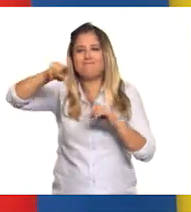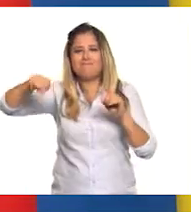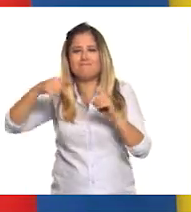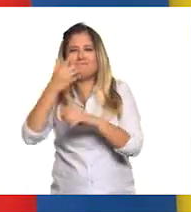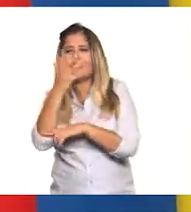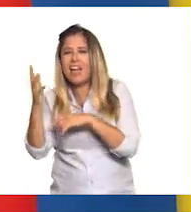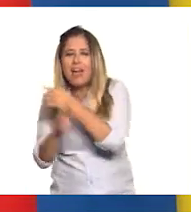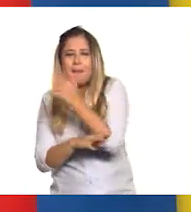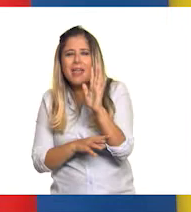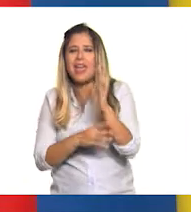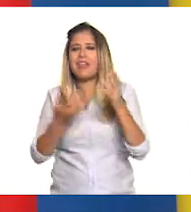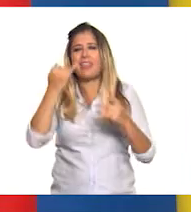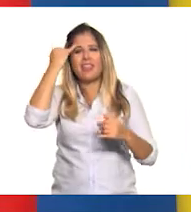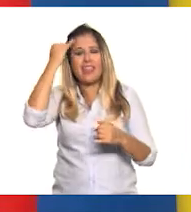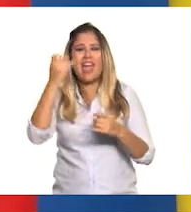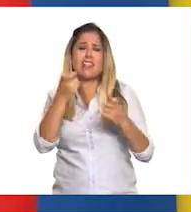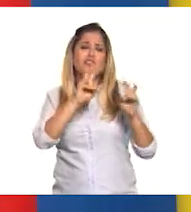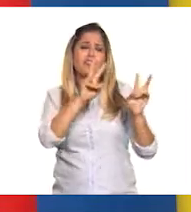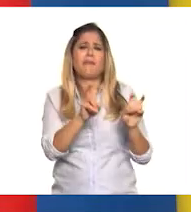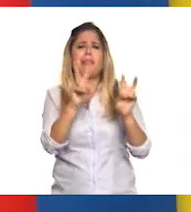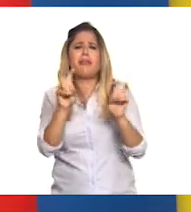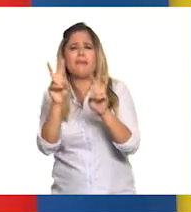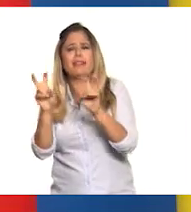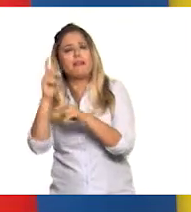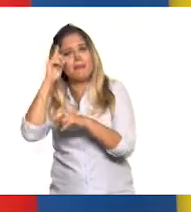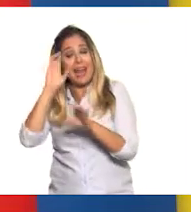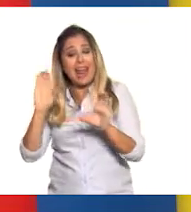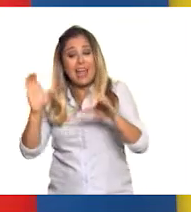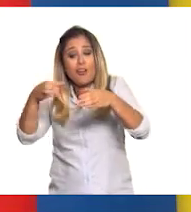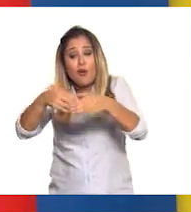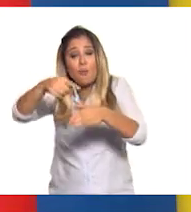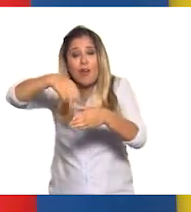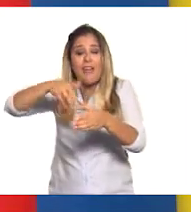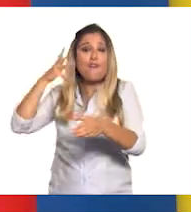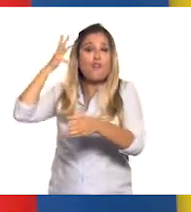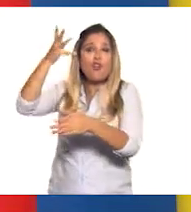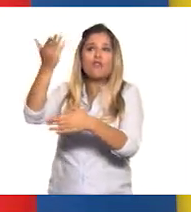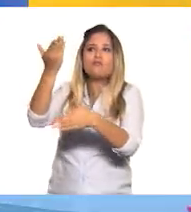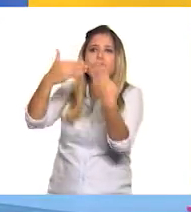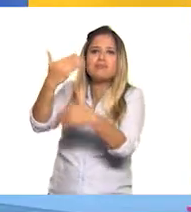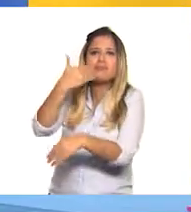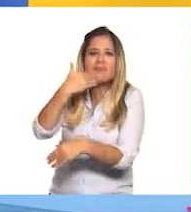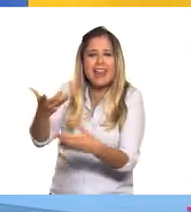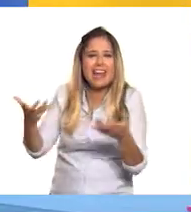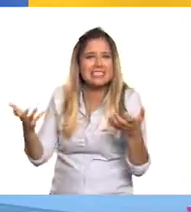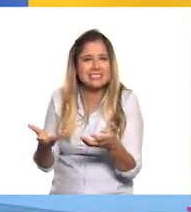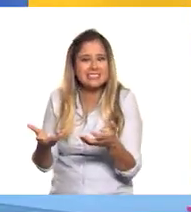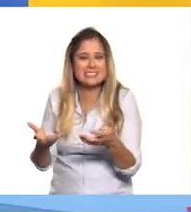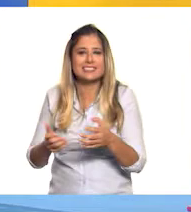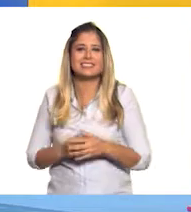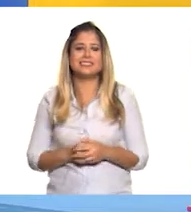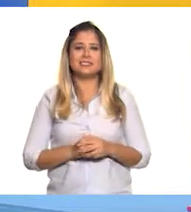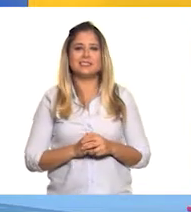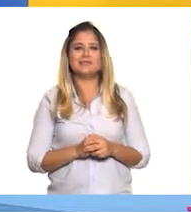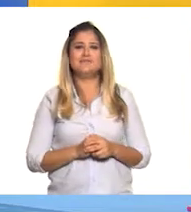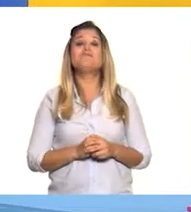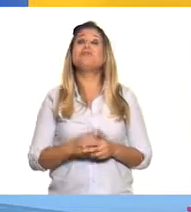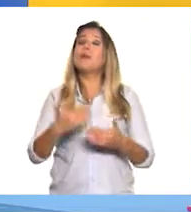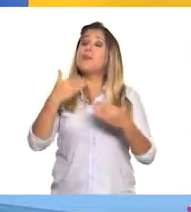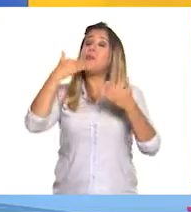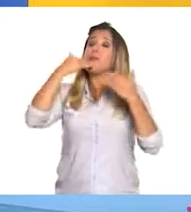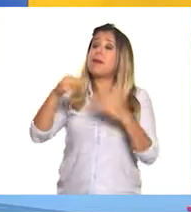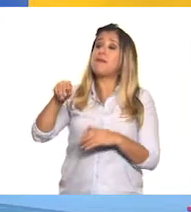promover acciones creativas para lograr una comunidad más sana y armónica. Muy bien, María, creo que lo tienes